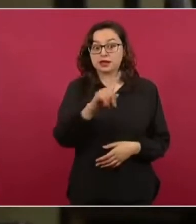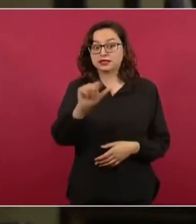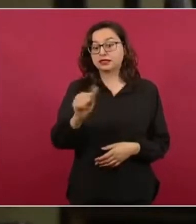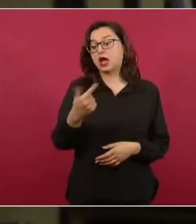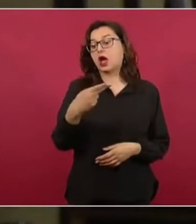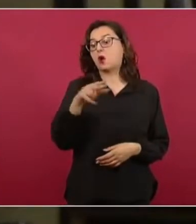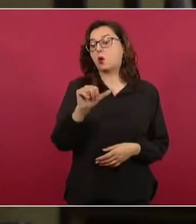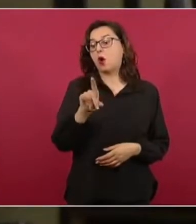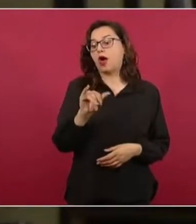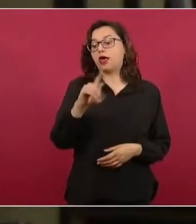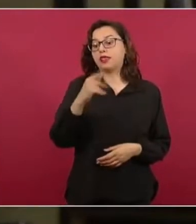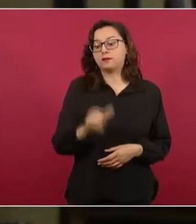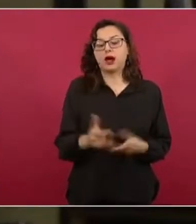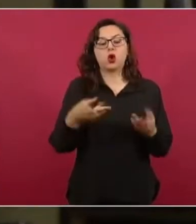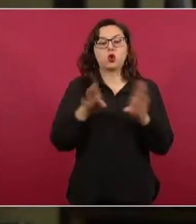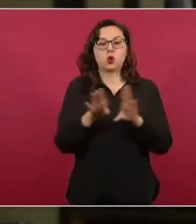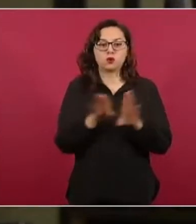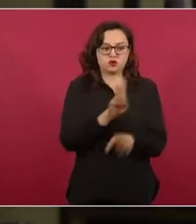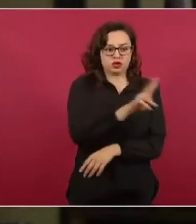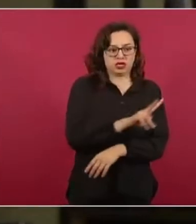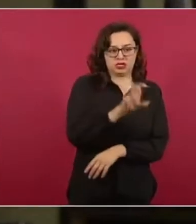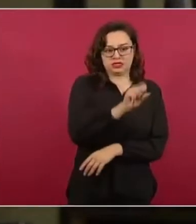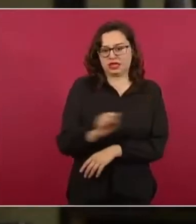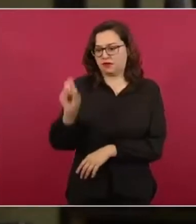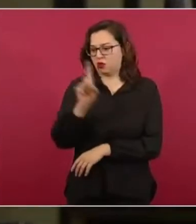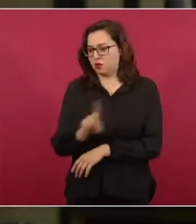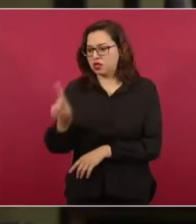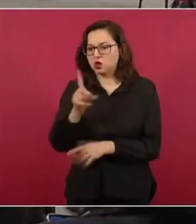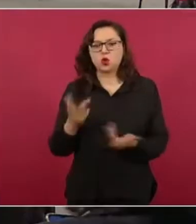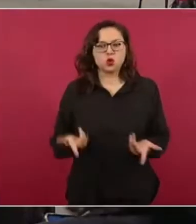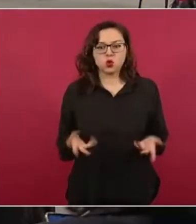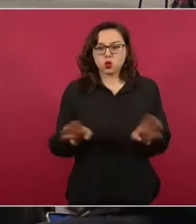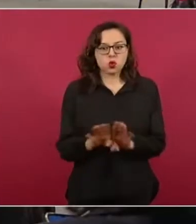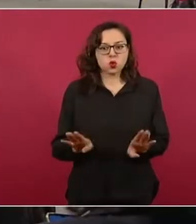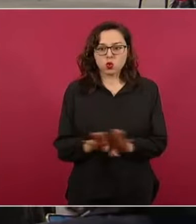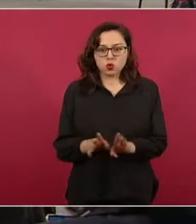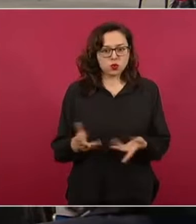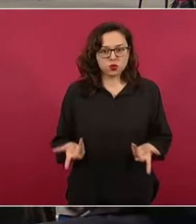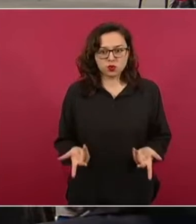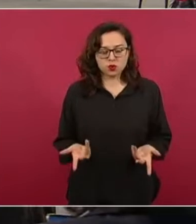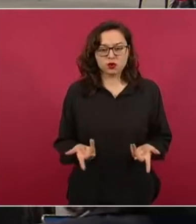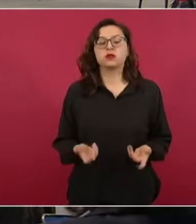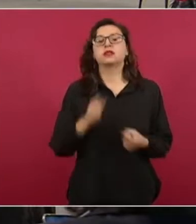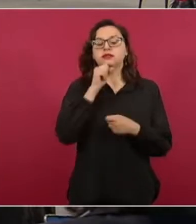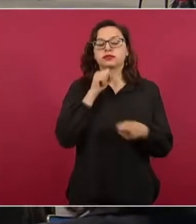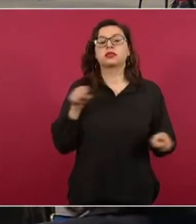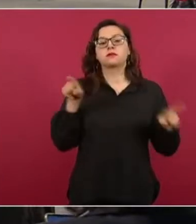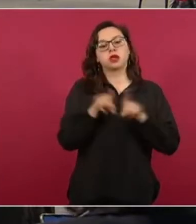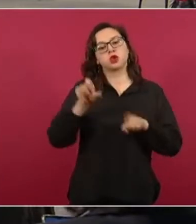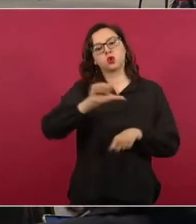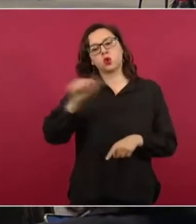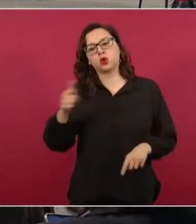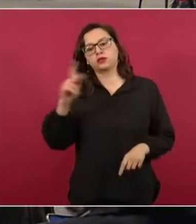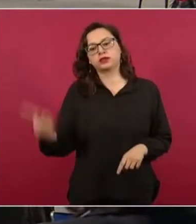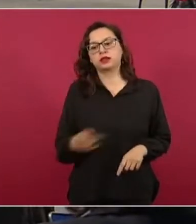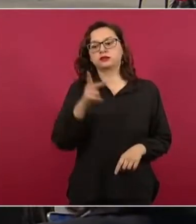esta gira? Si va a ser de viernes, sábado y domingo. Y también preguntarle sobre el tema de la propuesta que hizo al